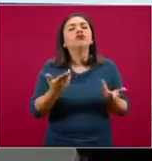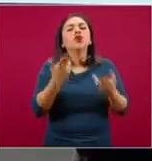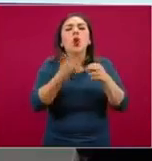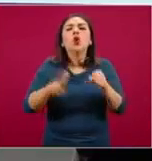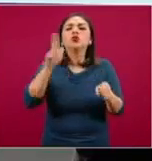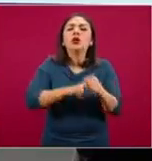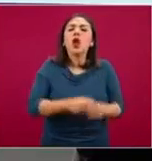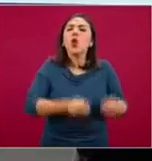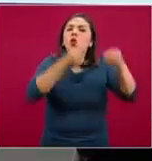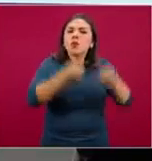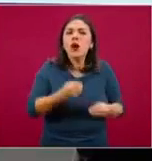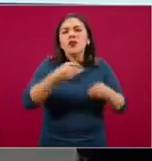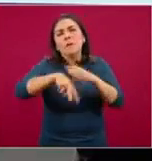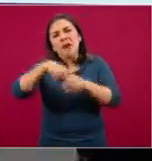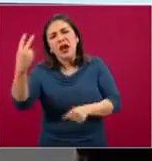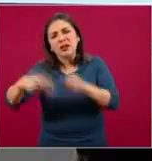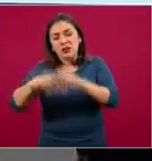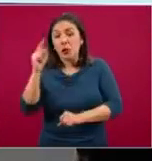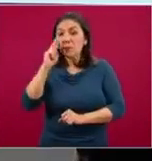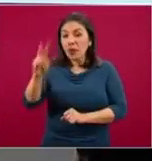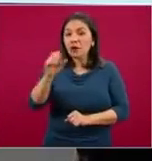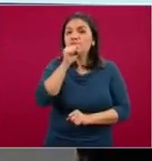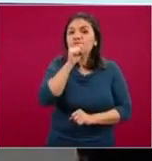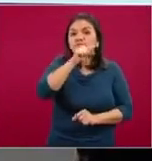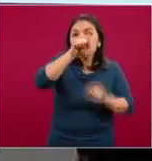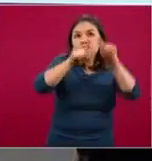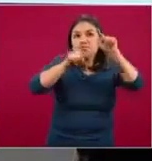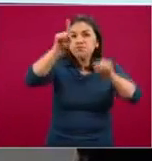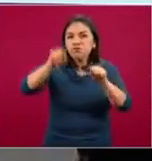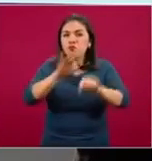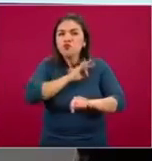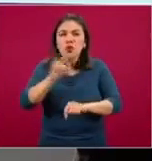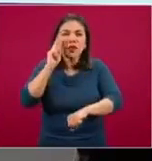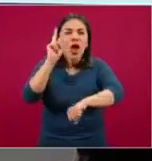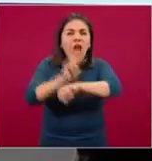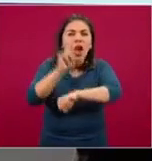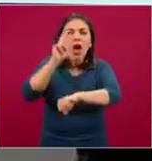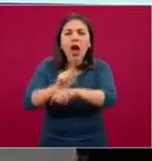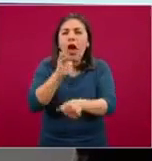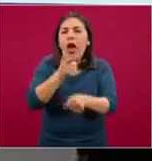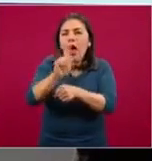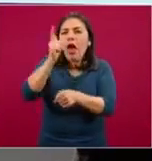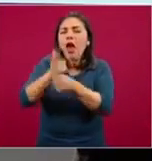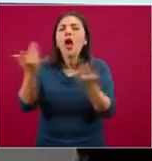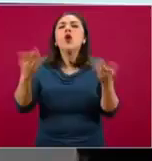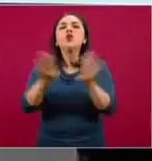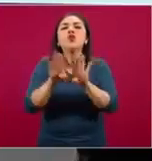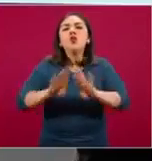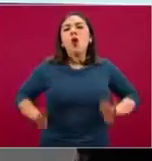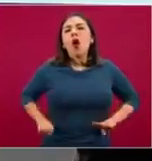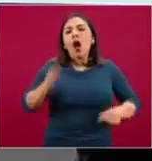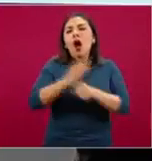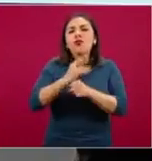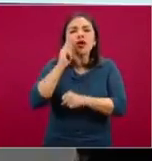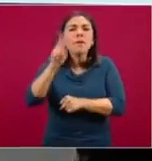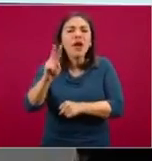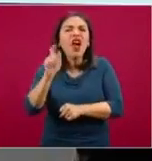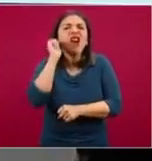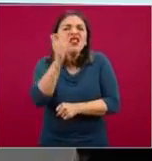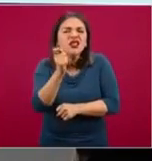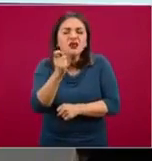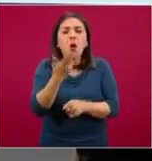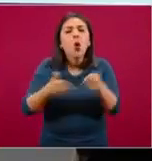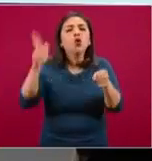disponibilidad hospitalaria en el gráfico que nos permite un poco monitorizar la tendencia, cómo se está comportando